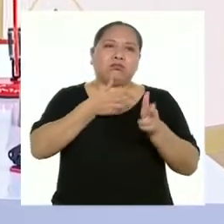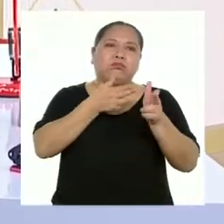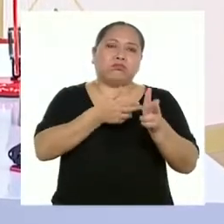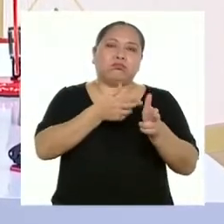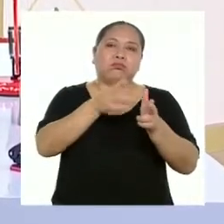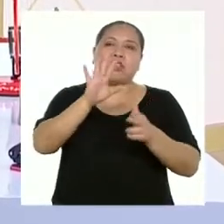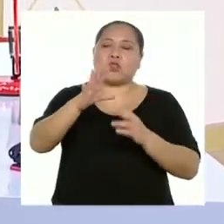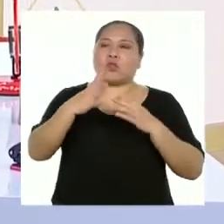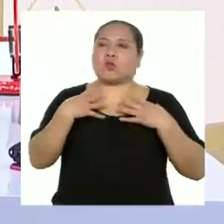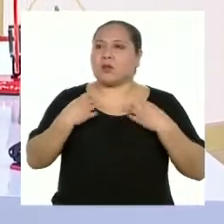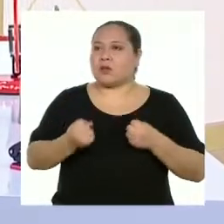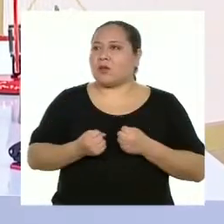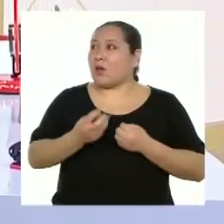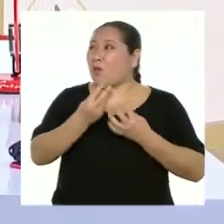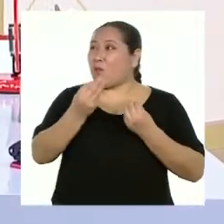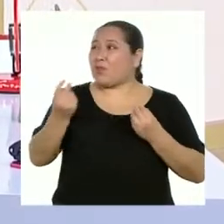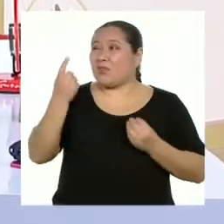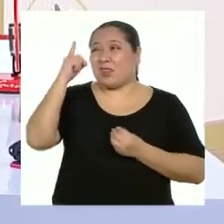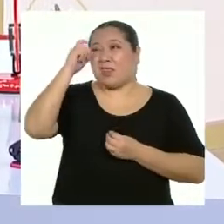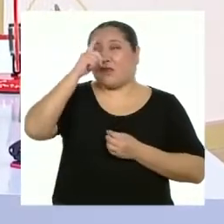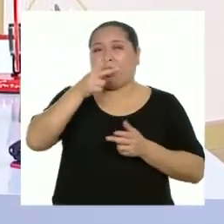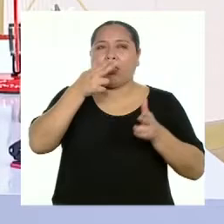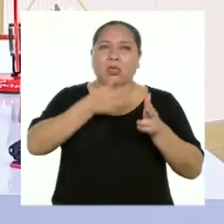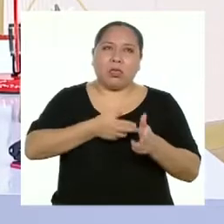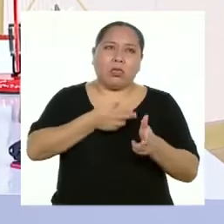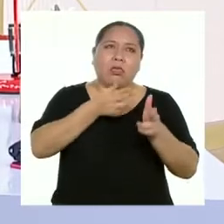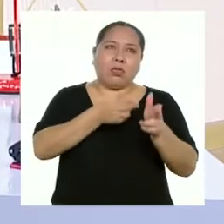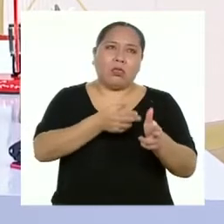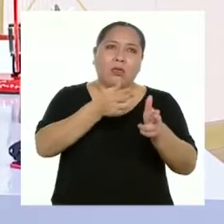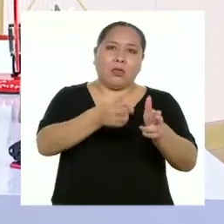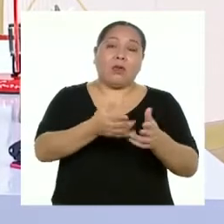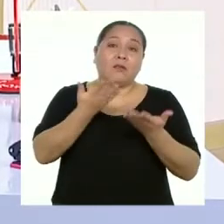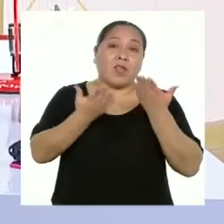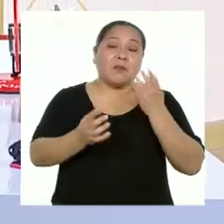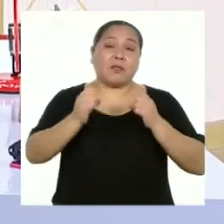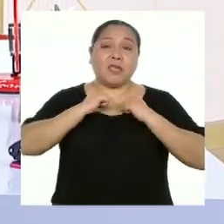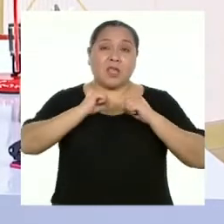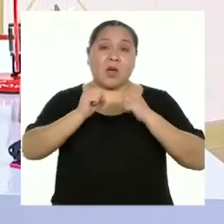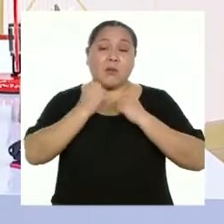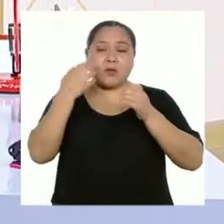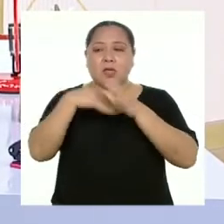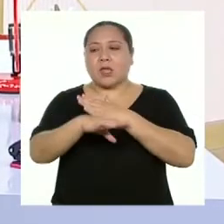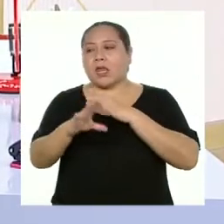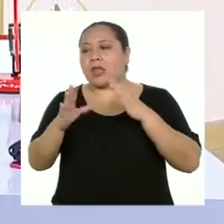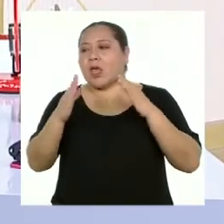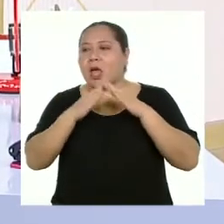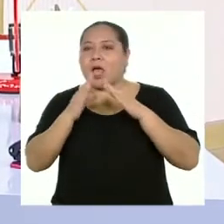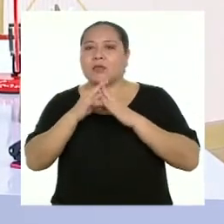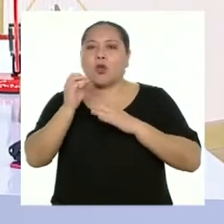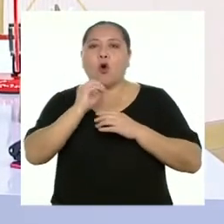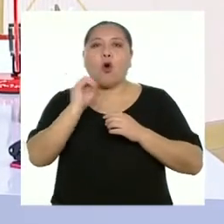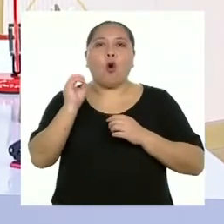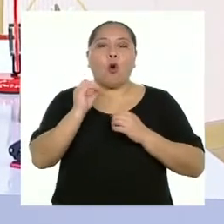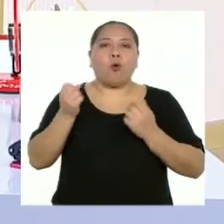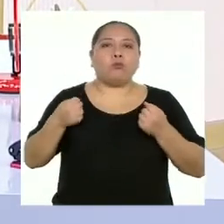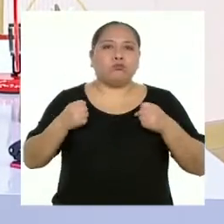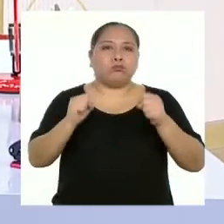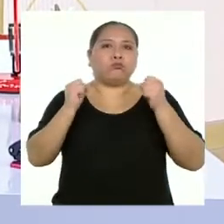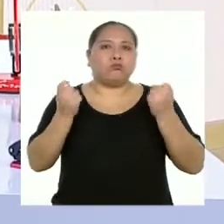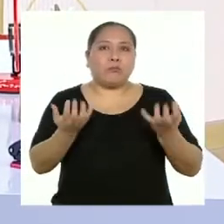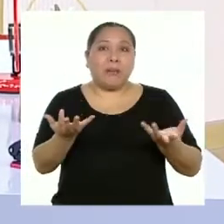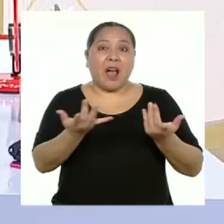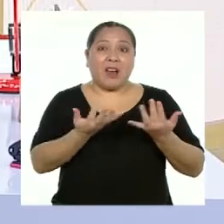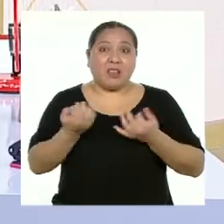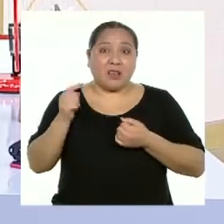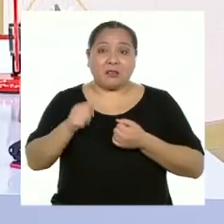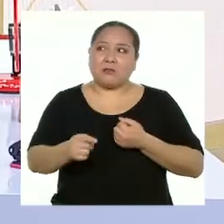es necesario enfrentarse al tráfico de cada día, tal vez el deporte en casa o en parques pueda ser una opción para balancear